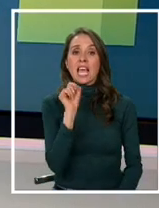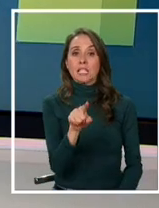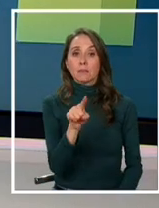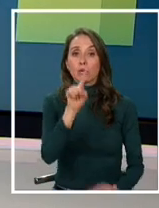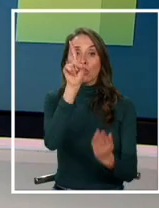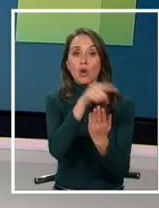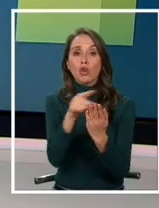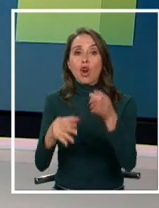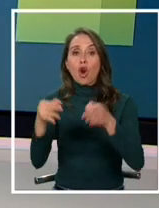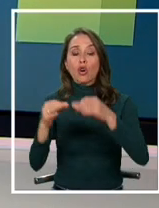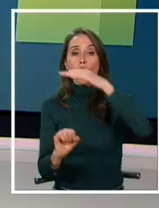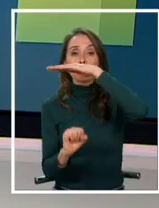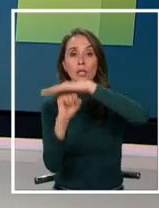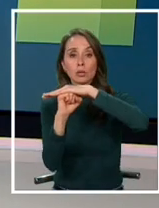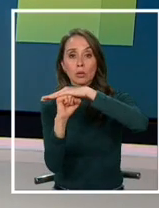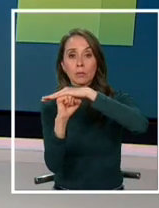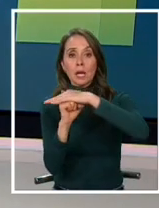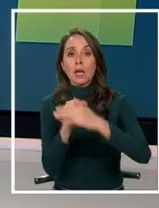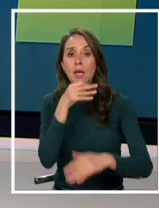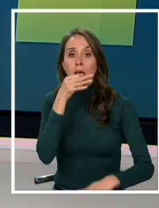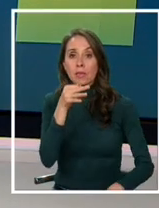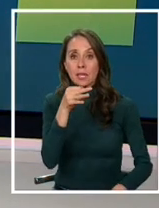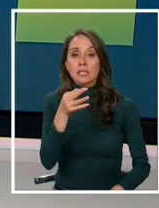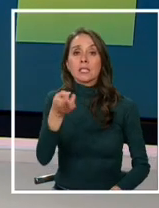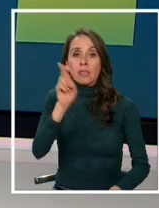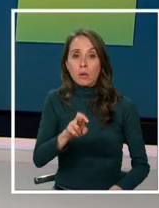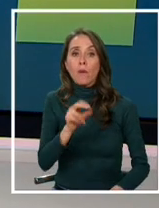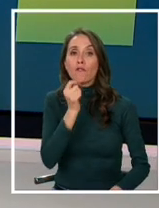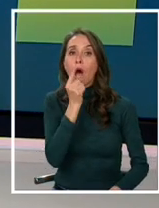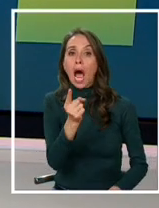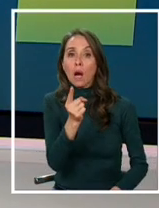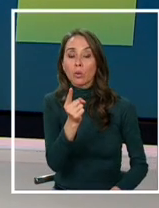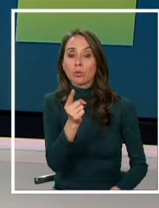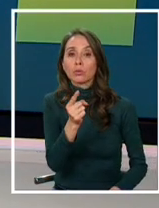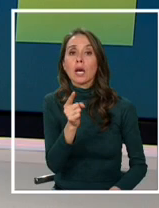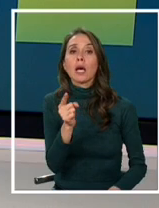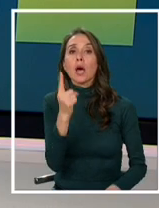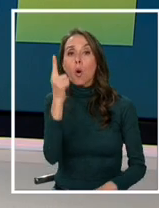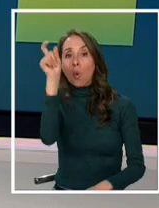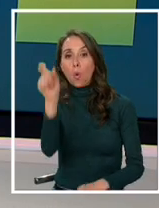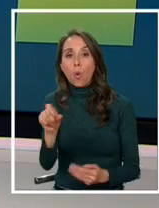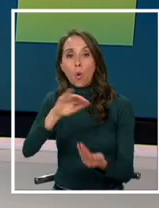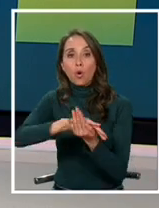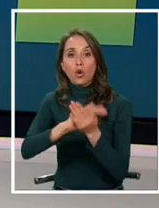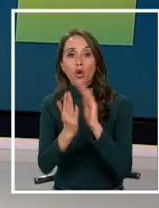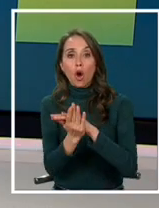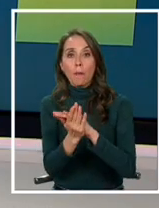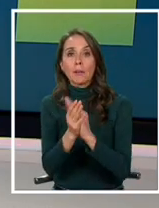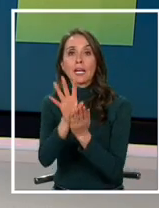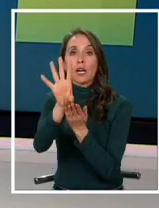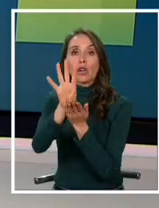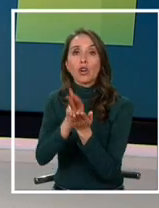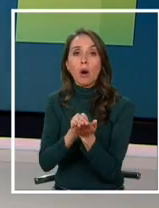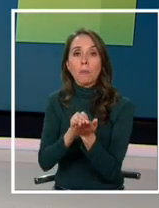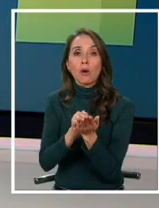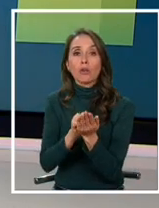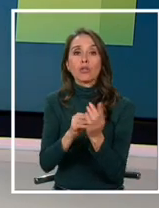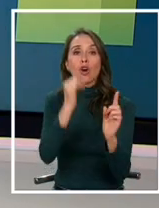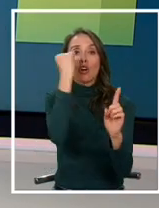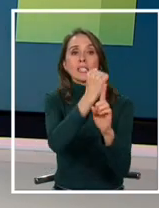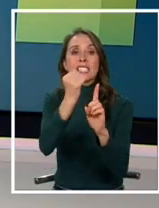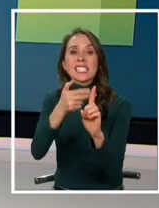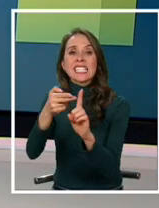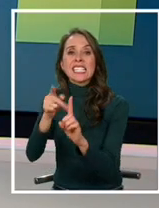anulada por la Corte Suprema reitera sus acusaciones señala que un presunto cómplice o imitador del llamado psicópata de